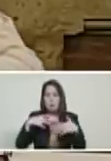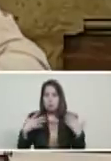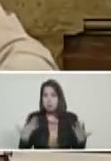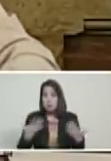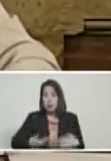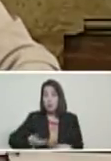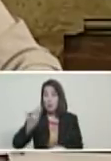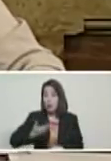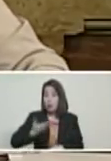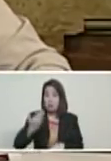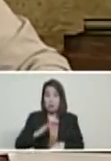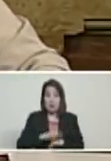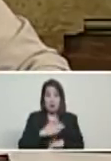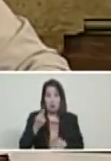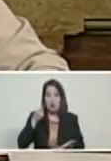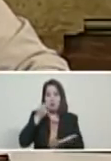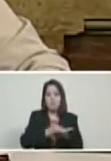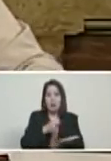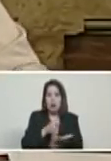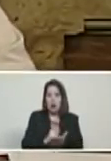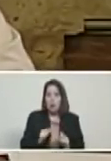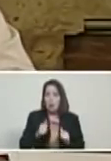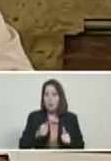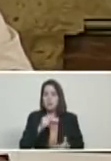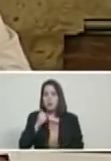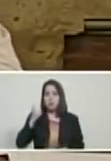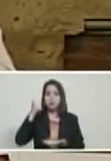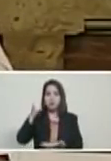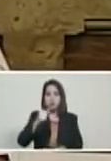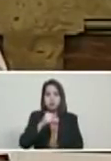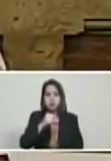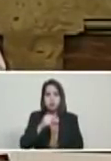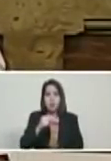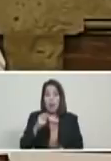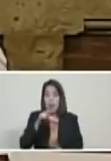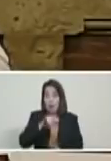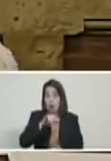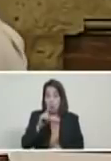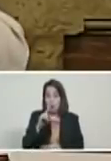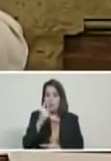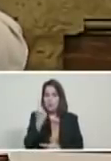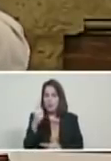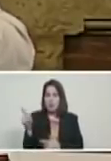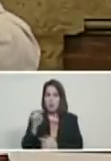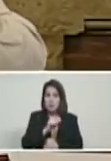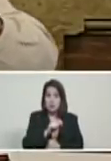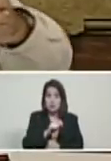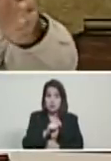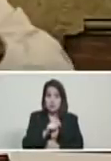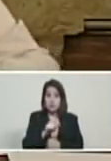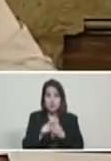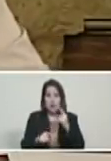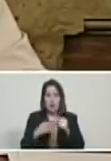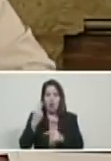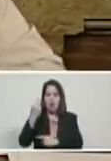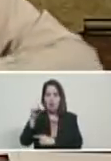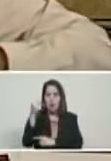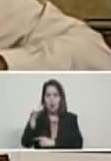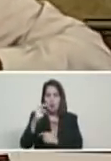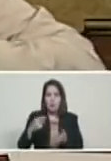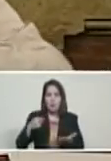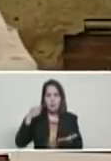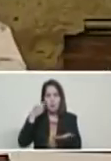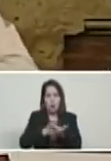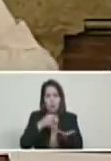importante porque ya empezamos a pagar los aguinaldos. El lunes se pagó el primer mes y ya en el mes de noviembre vamos a pagar